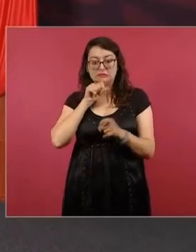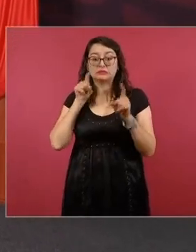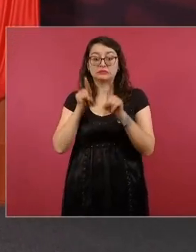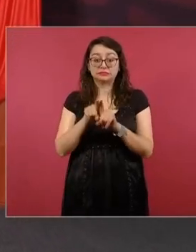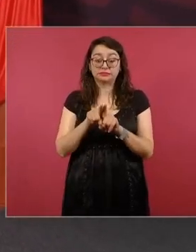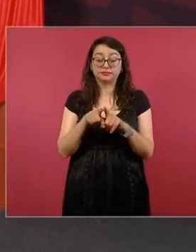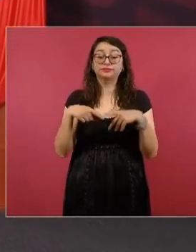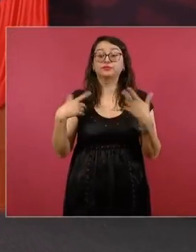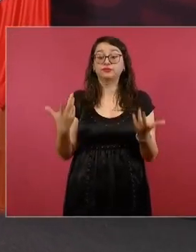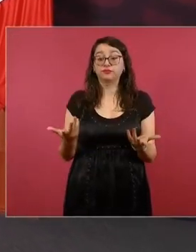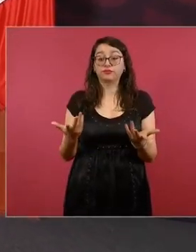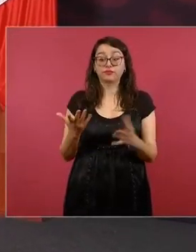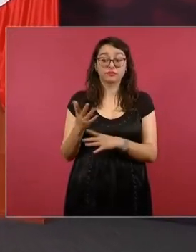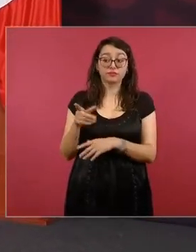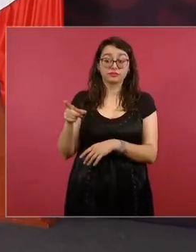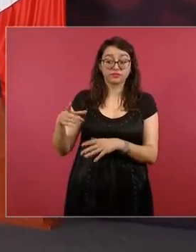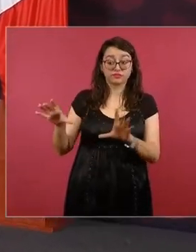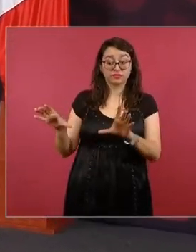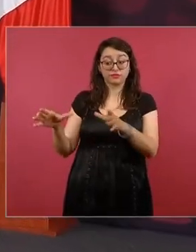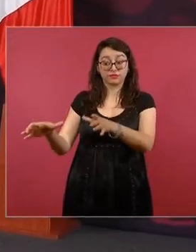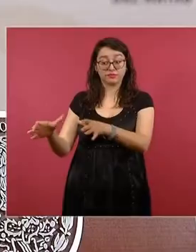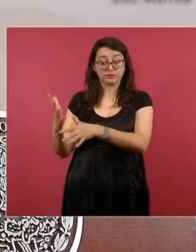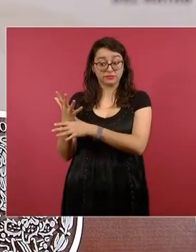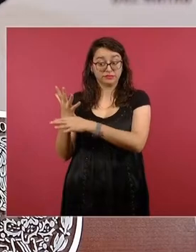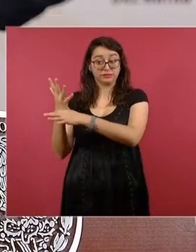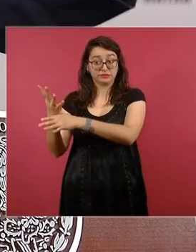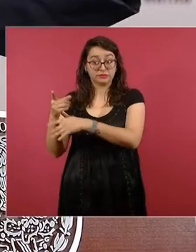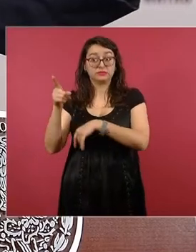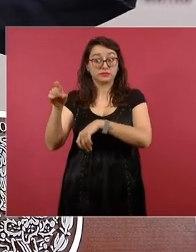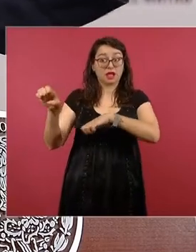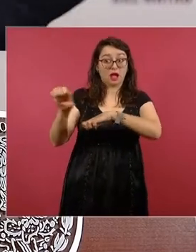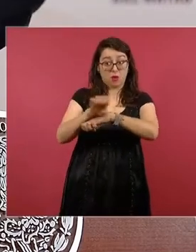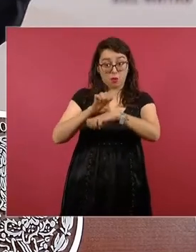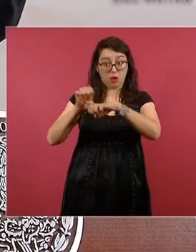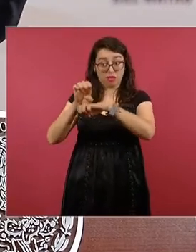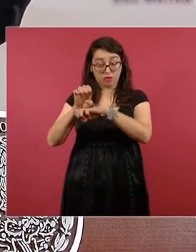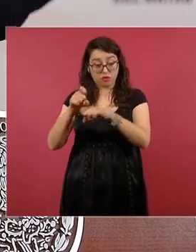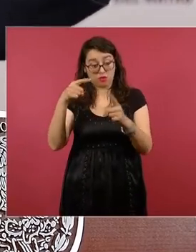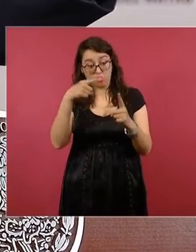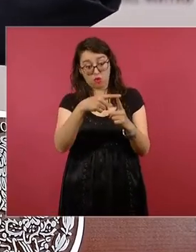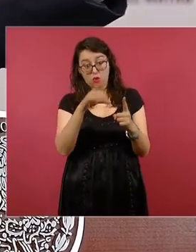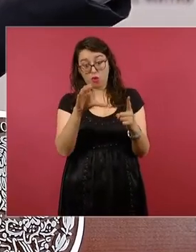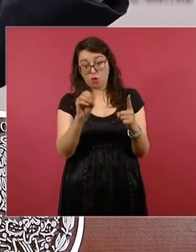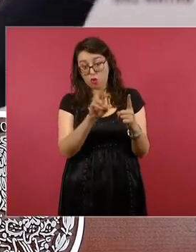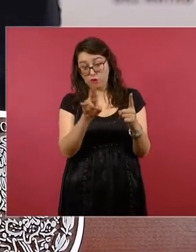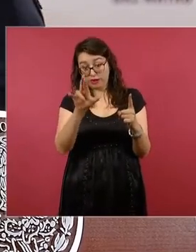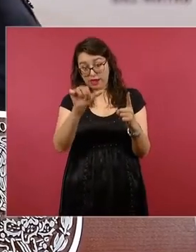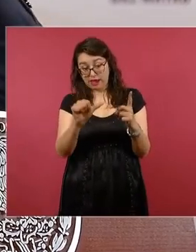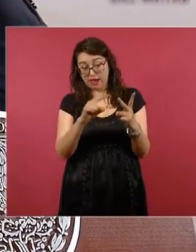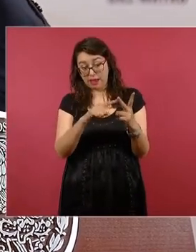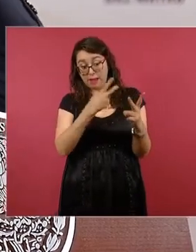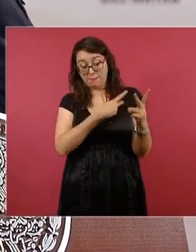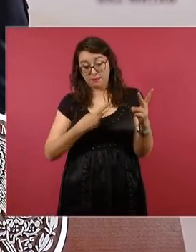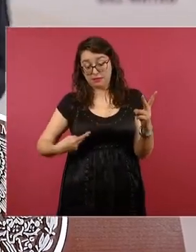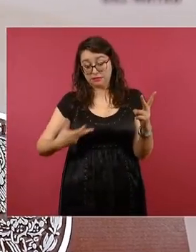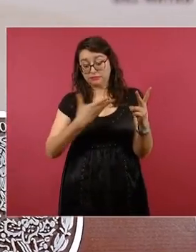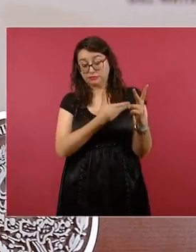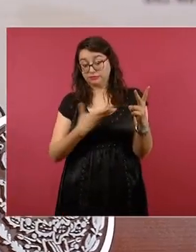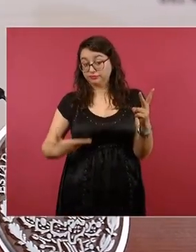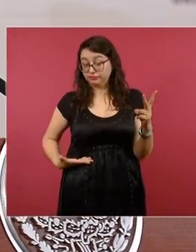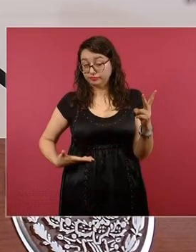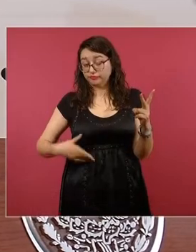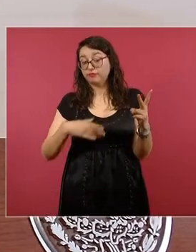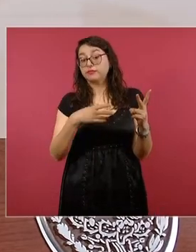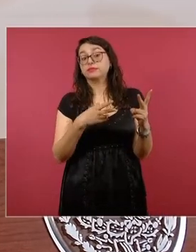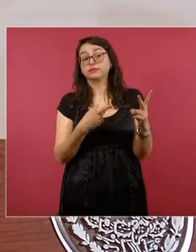mismo a Correa y al vicepresidente. El